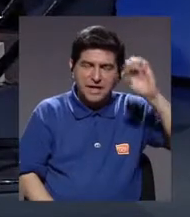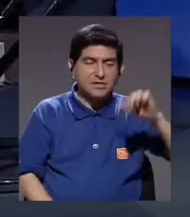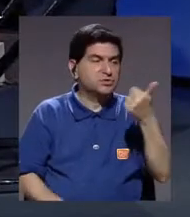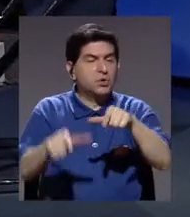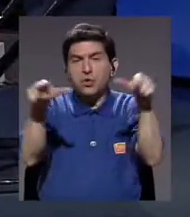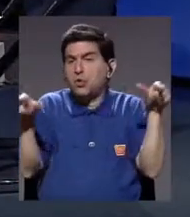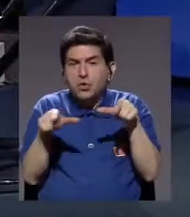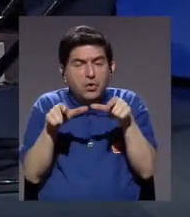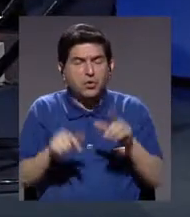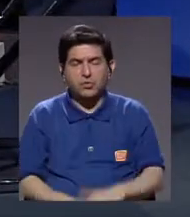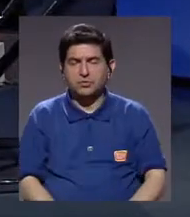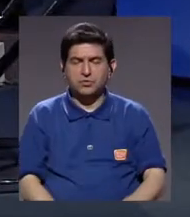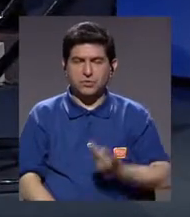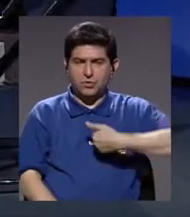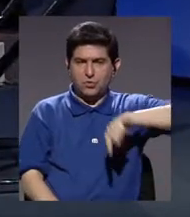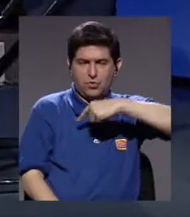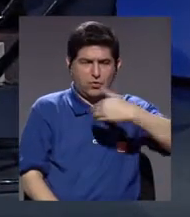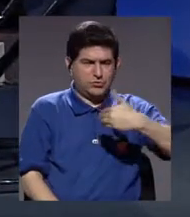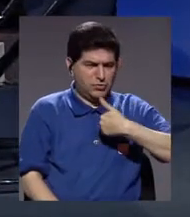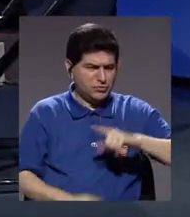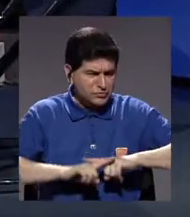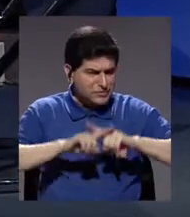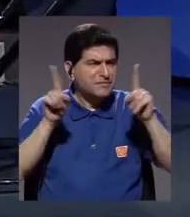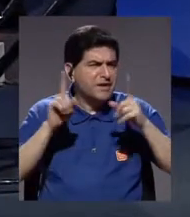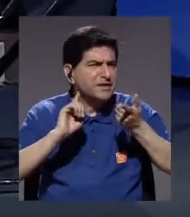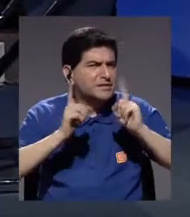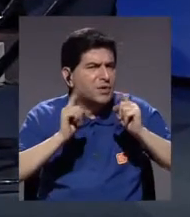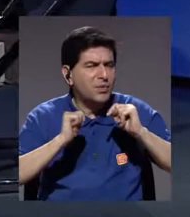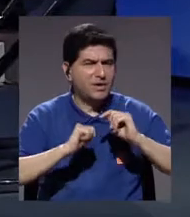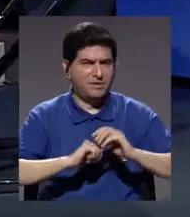Europa o de otra uh-huh. parte que tenemos nosotros es